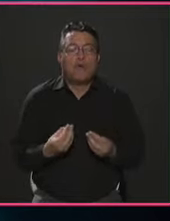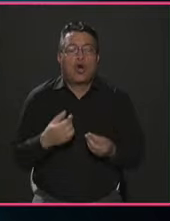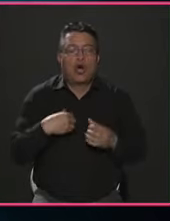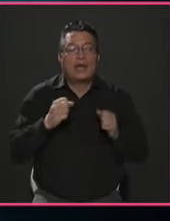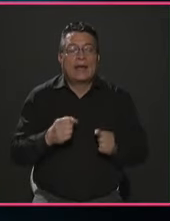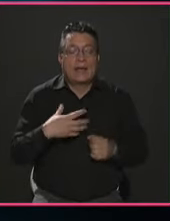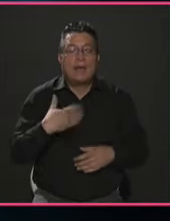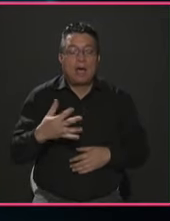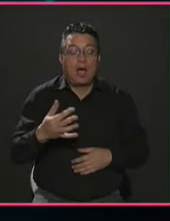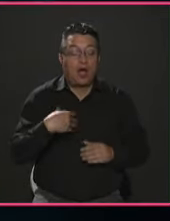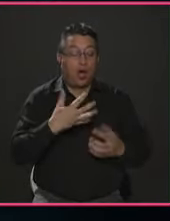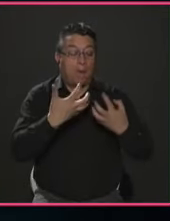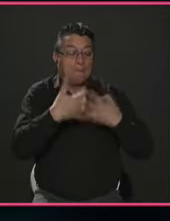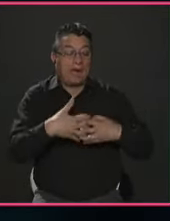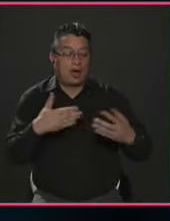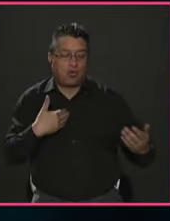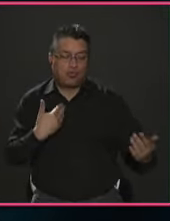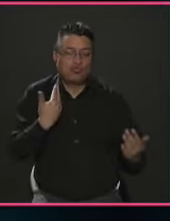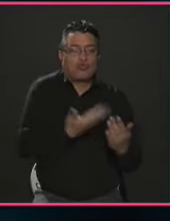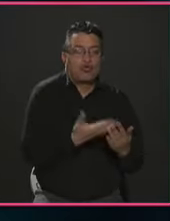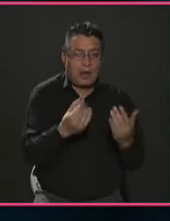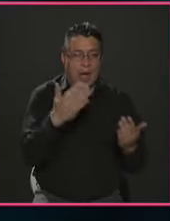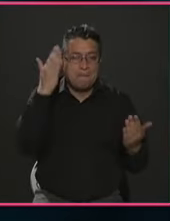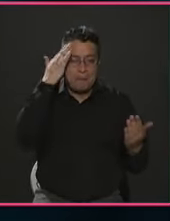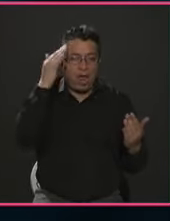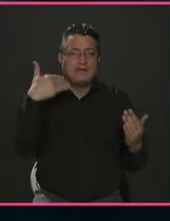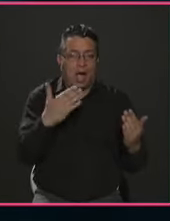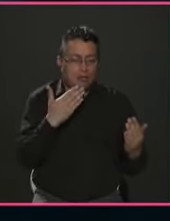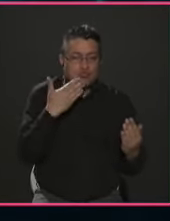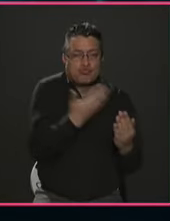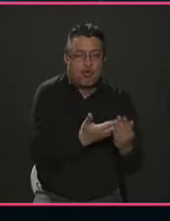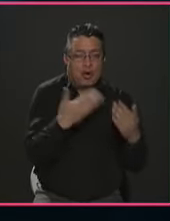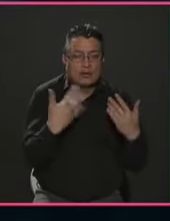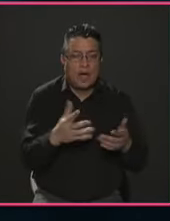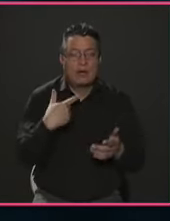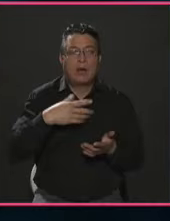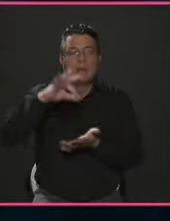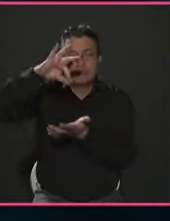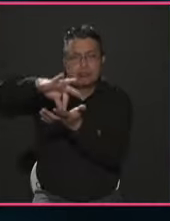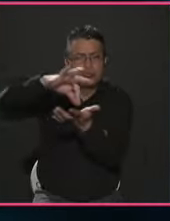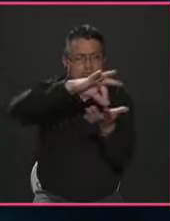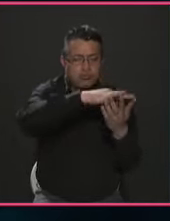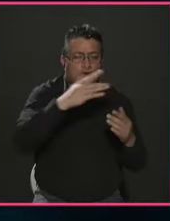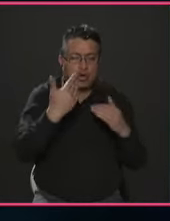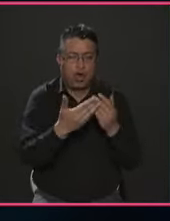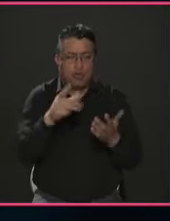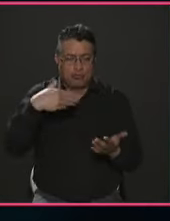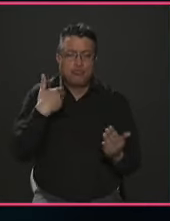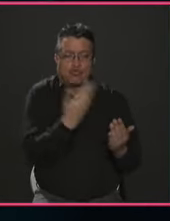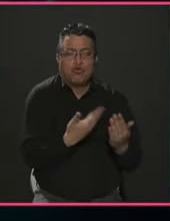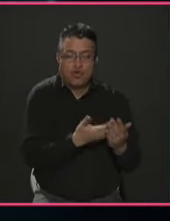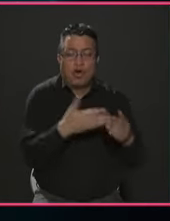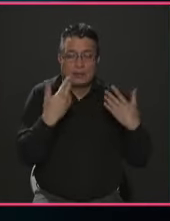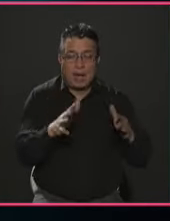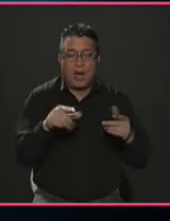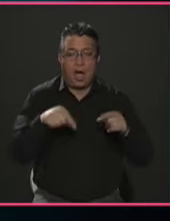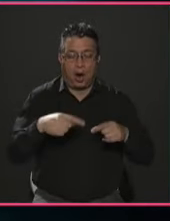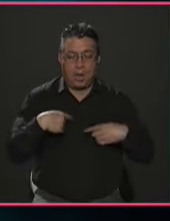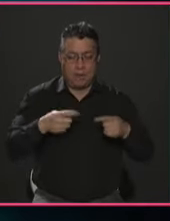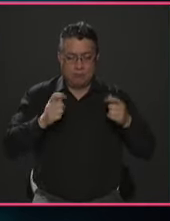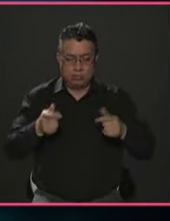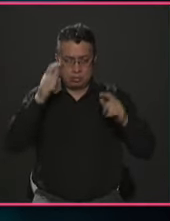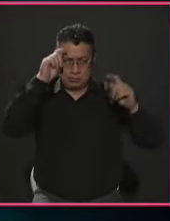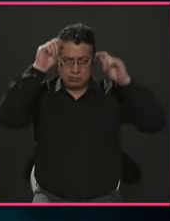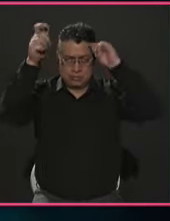externalizar a las máquinas ya externalizar la memoria la capacidad de geolocalización iremos también a externalizar nuestras facultades